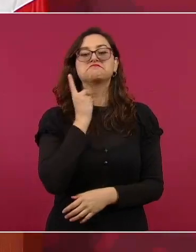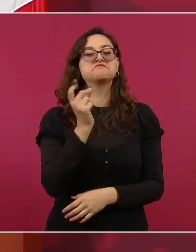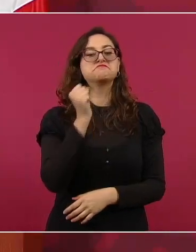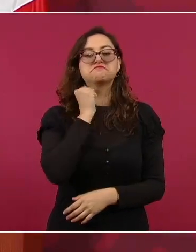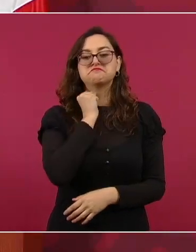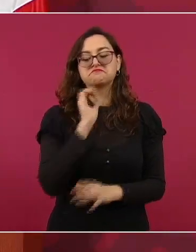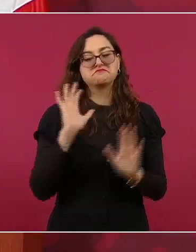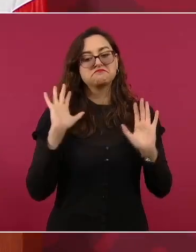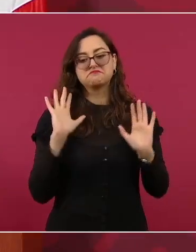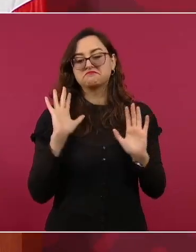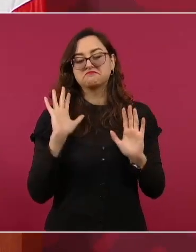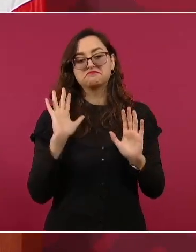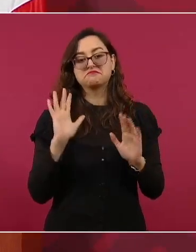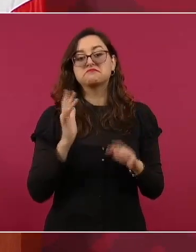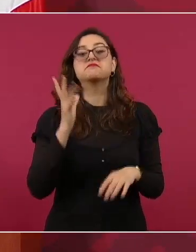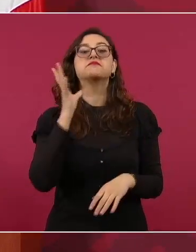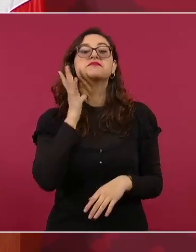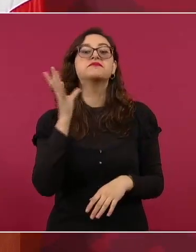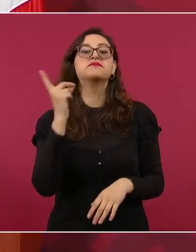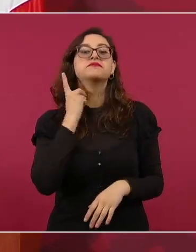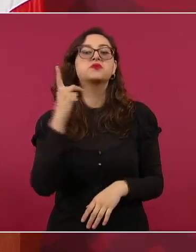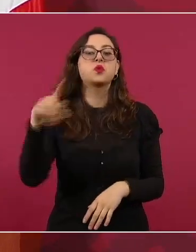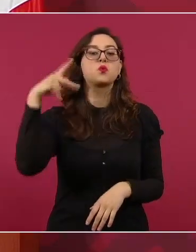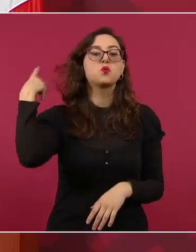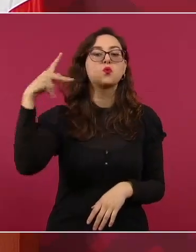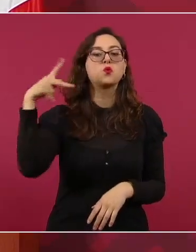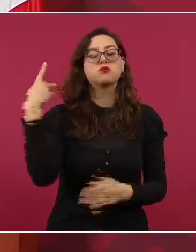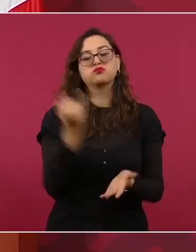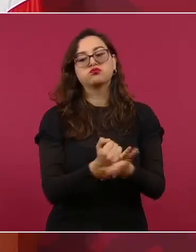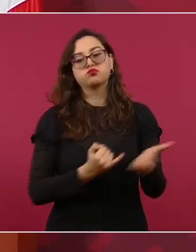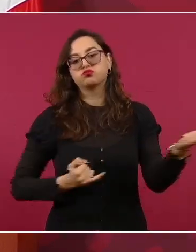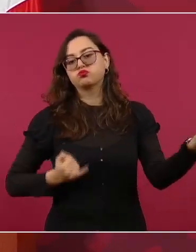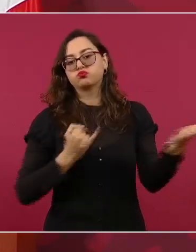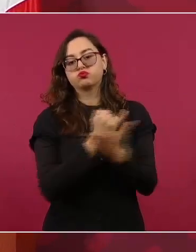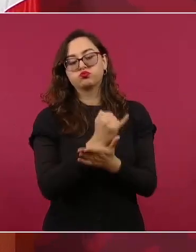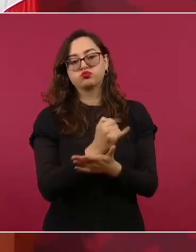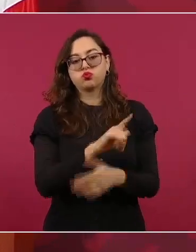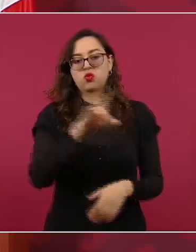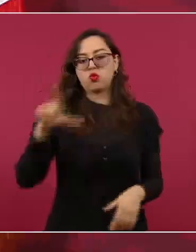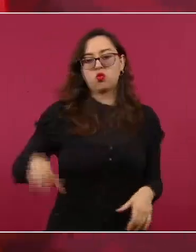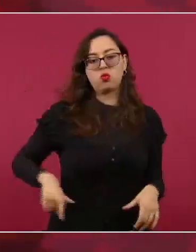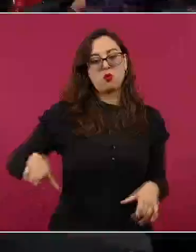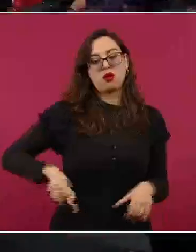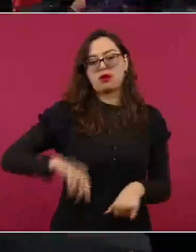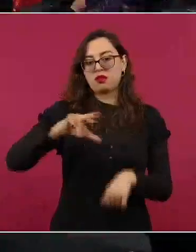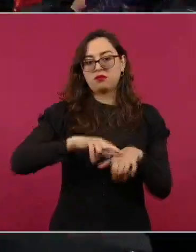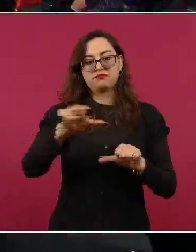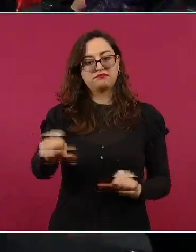de Puebla, el elegir al gobernador sustituto.